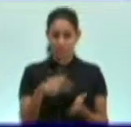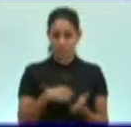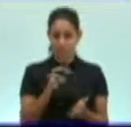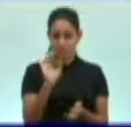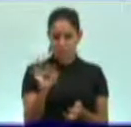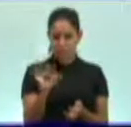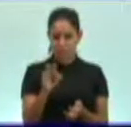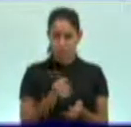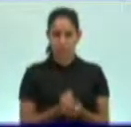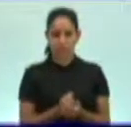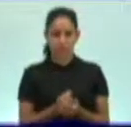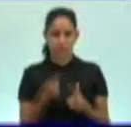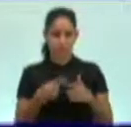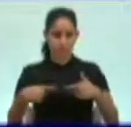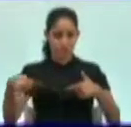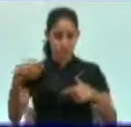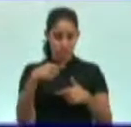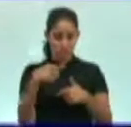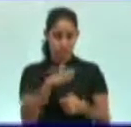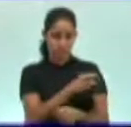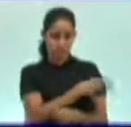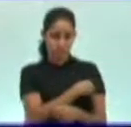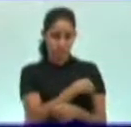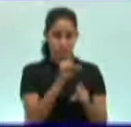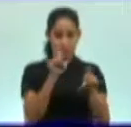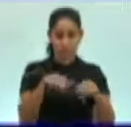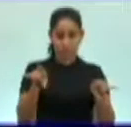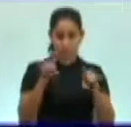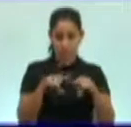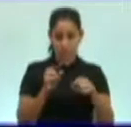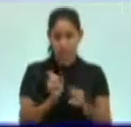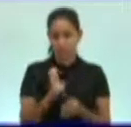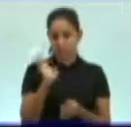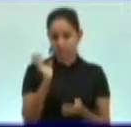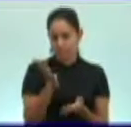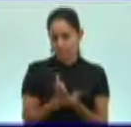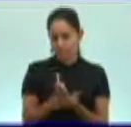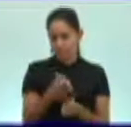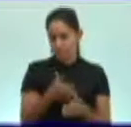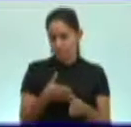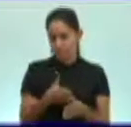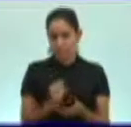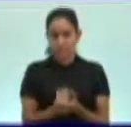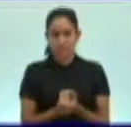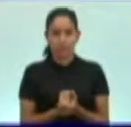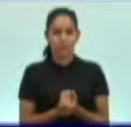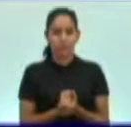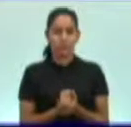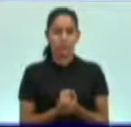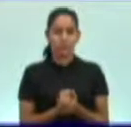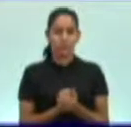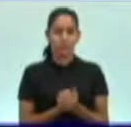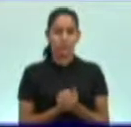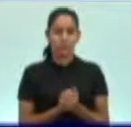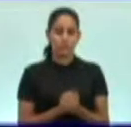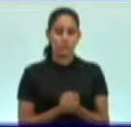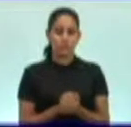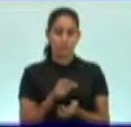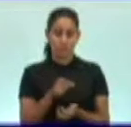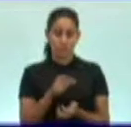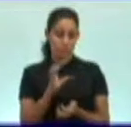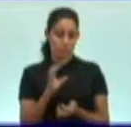educativo al que corresponde el preuniversitario, que es a la educación media superior, en su inciso